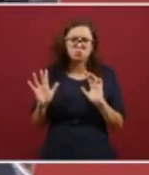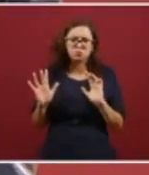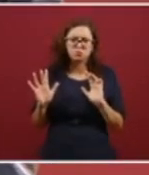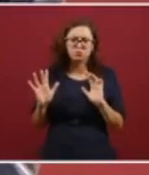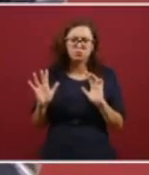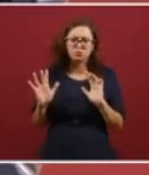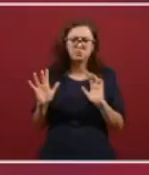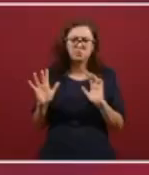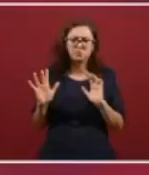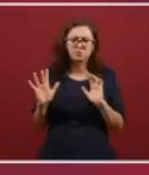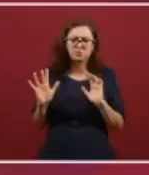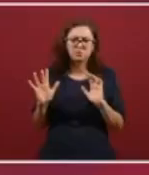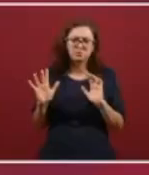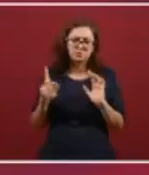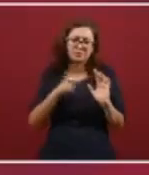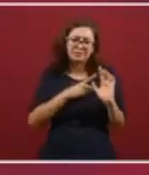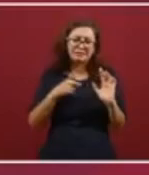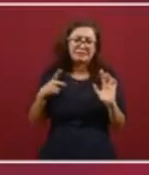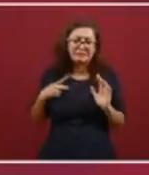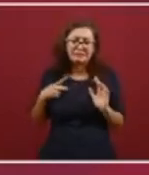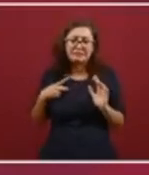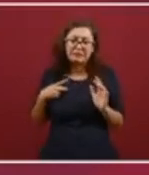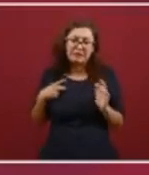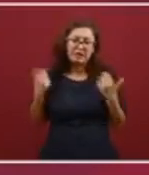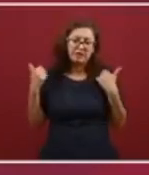optar por